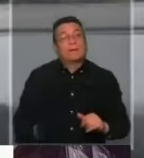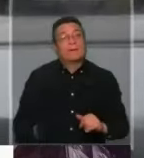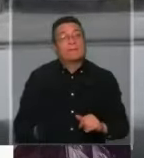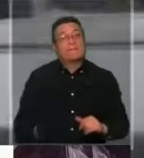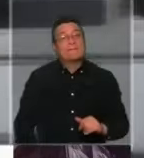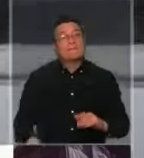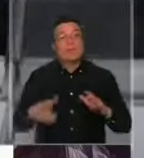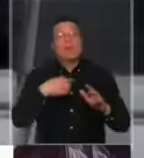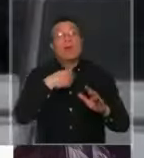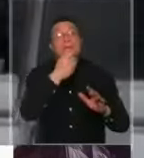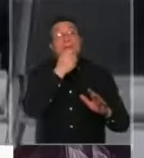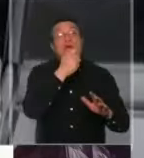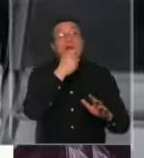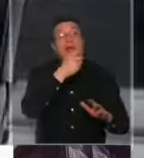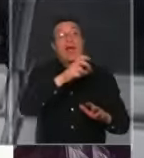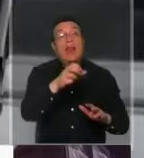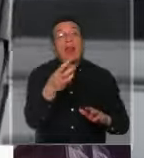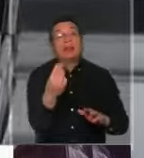Soy periodista Canal 13.